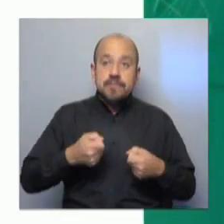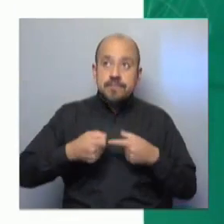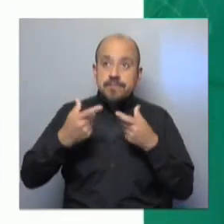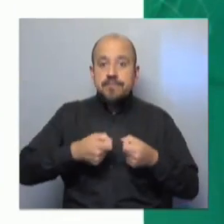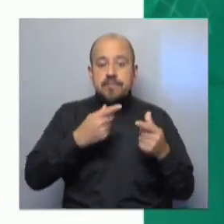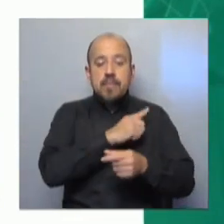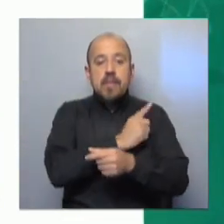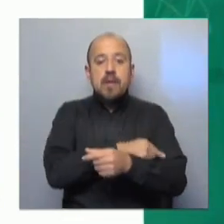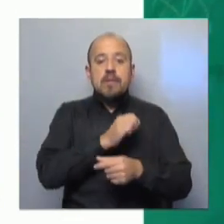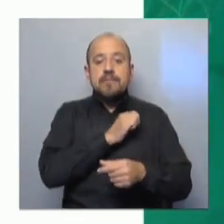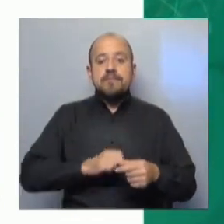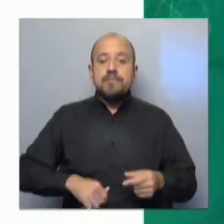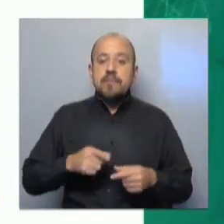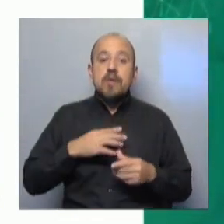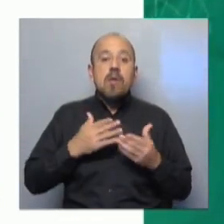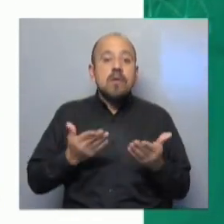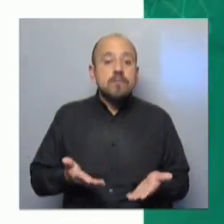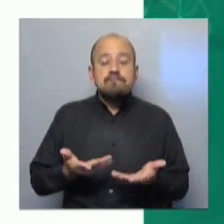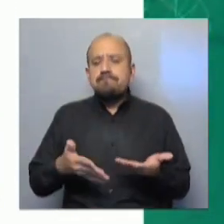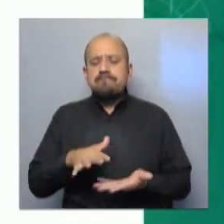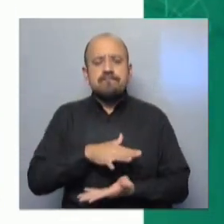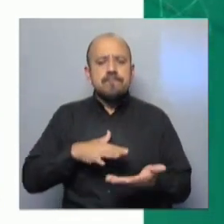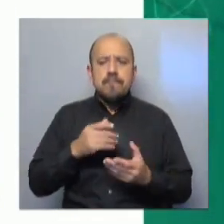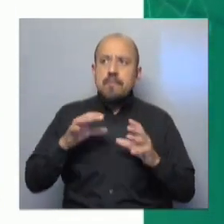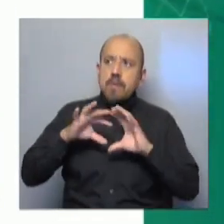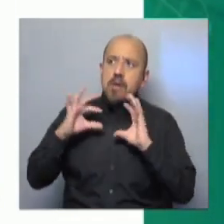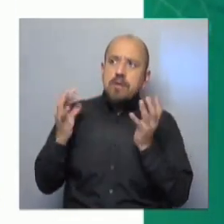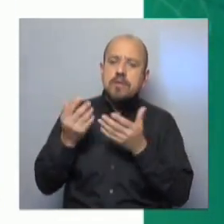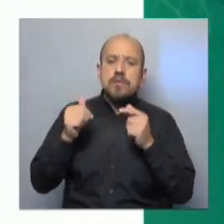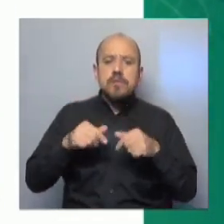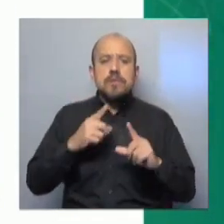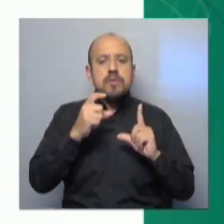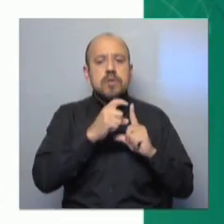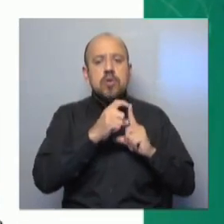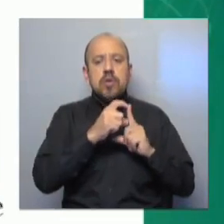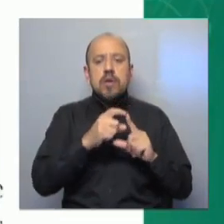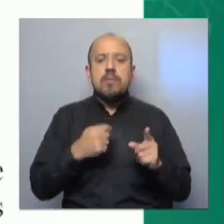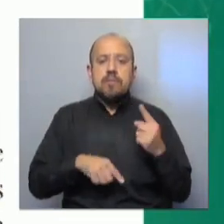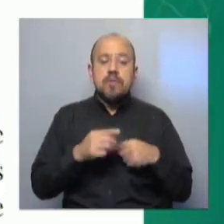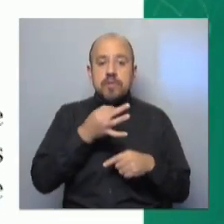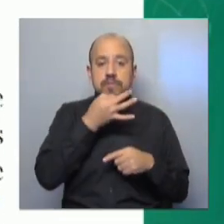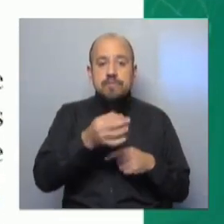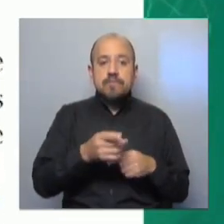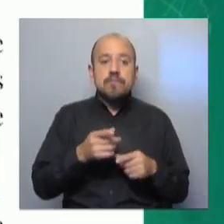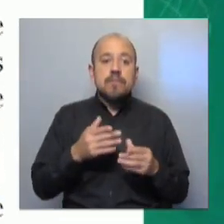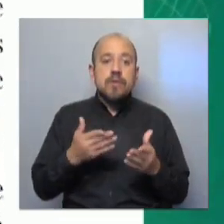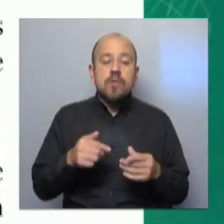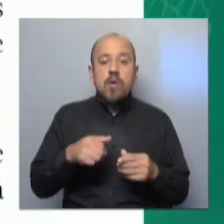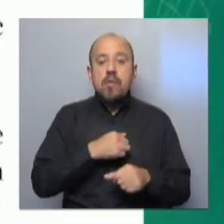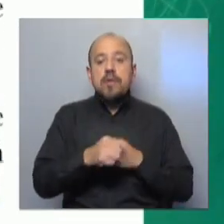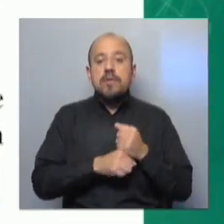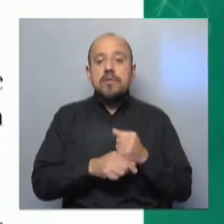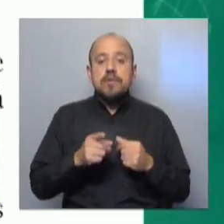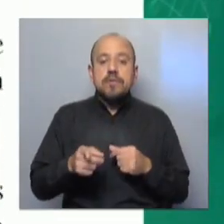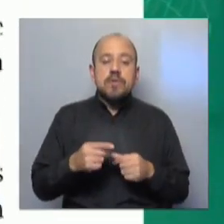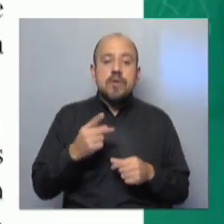poder ejecutivo argumenta que se está ante un fenómeno global de debilitamiento del dólar pero sin embargo marcan que tanto en lo que va del año como